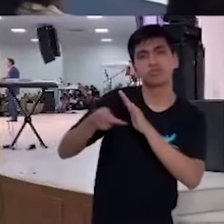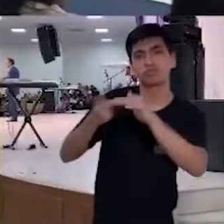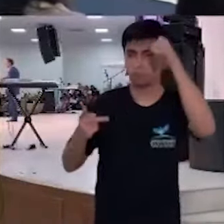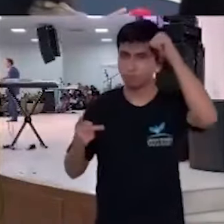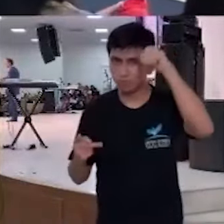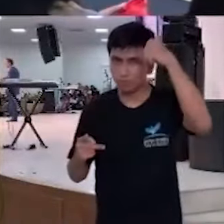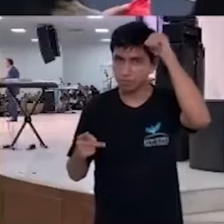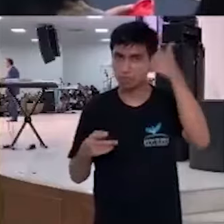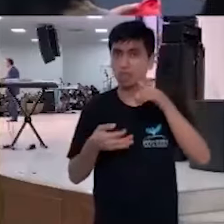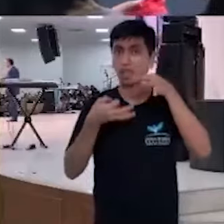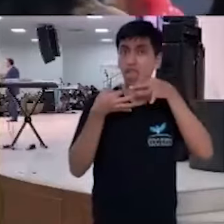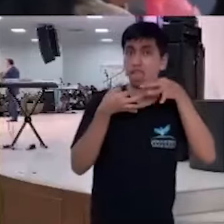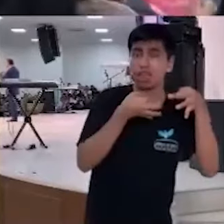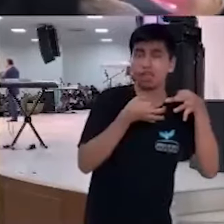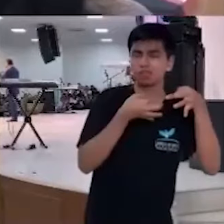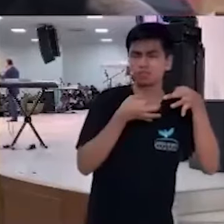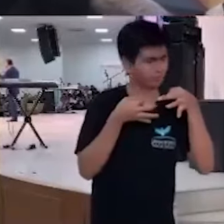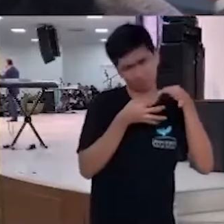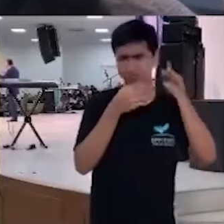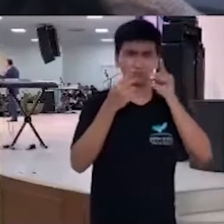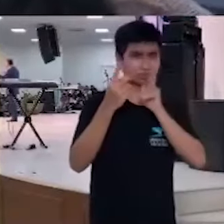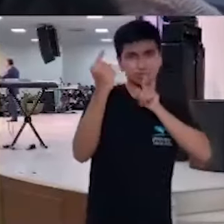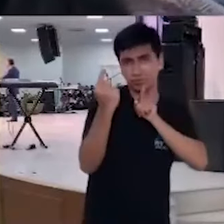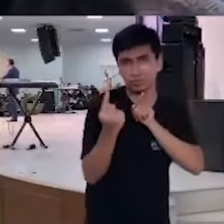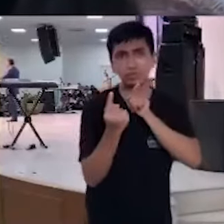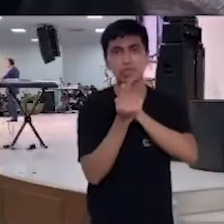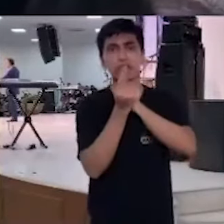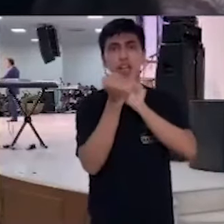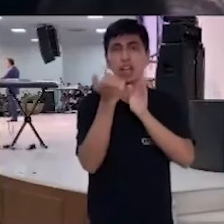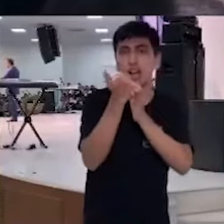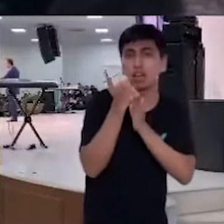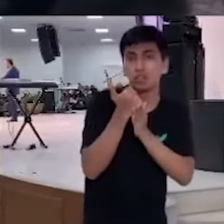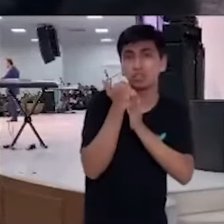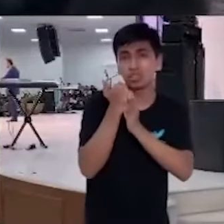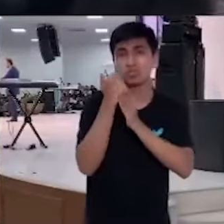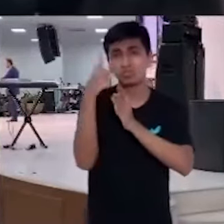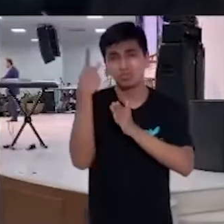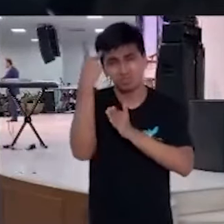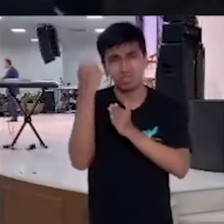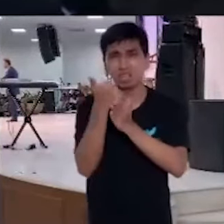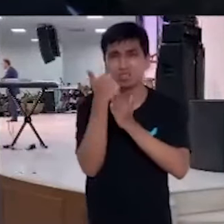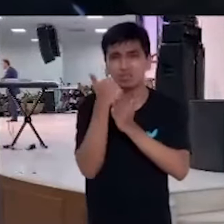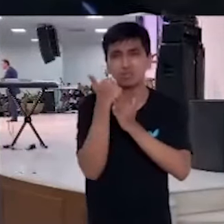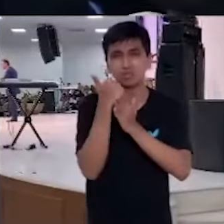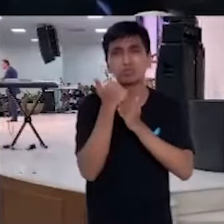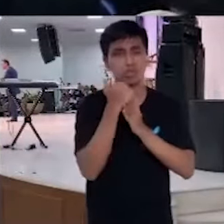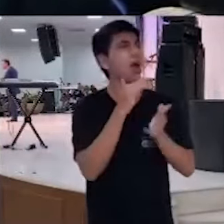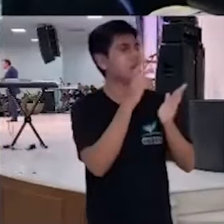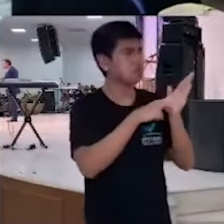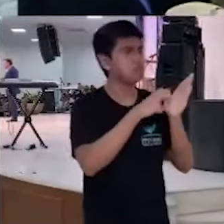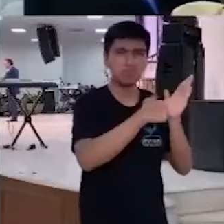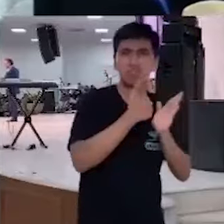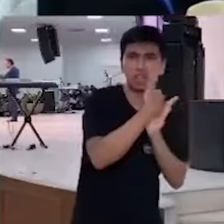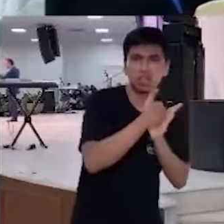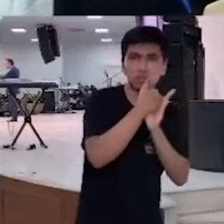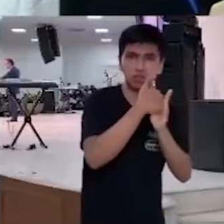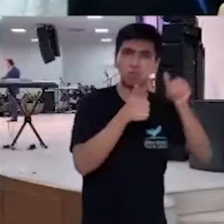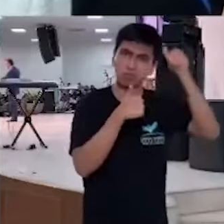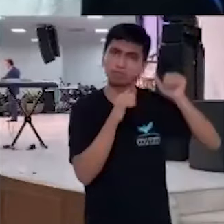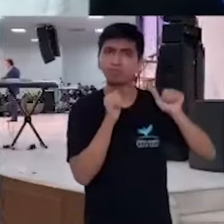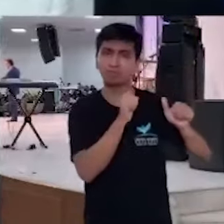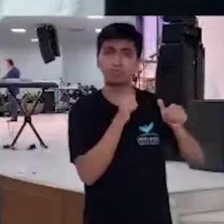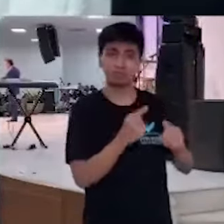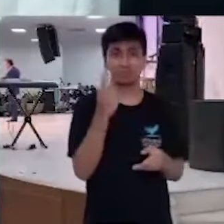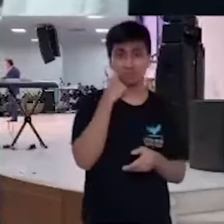en algún momento y que te puedas mantener en el plan de Dios. ¿Creen que es importante este aspecto o no? Siguiente